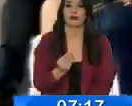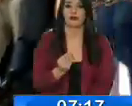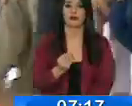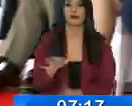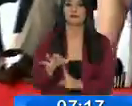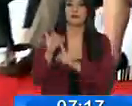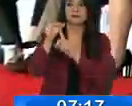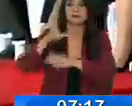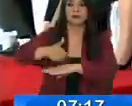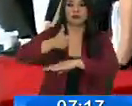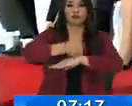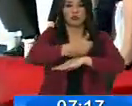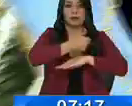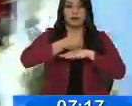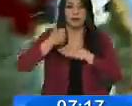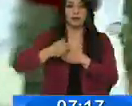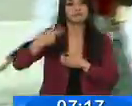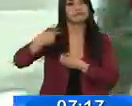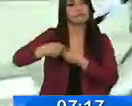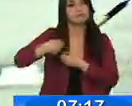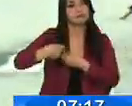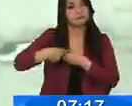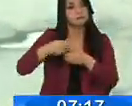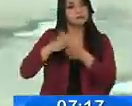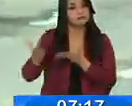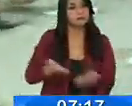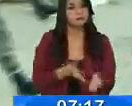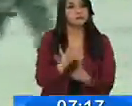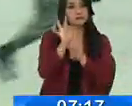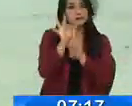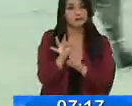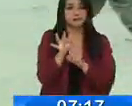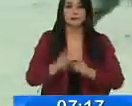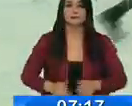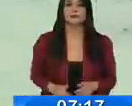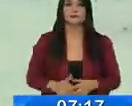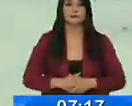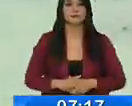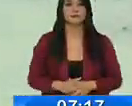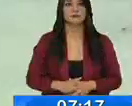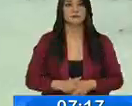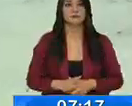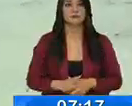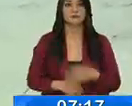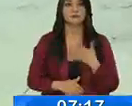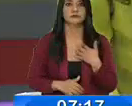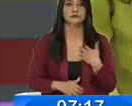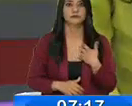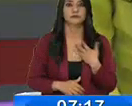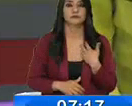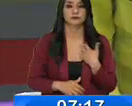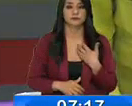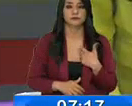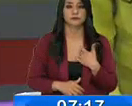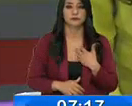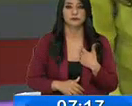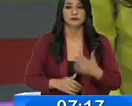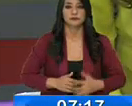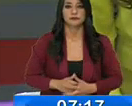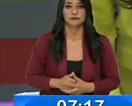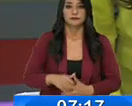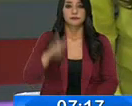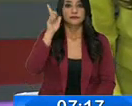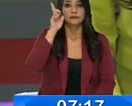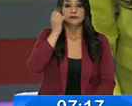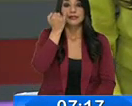principales autoridades estatales e invitados especiales. En Quito informó Iván Casamen. Y los dirigentes